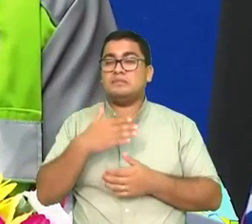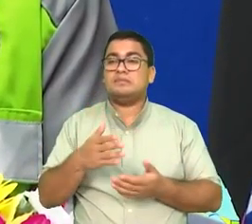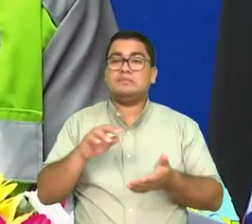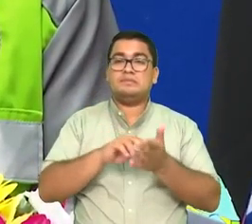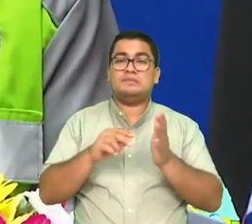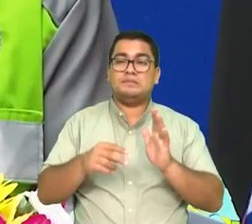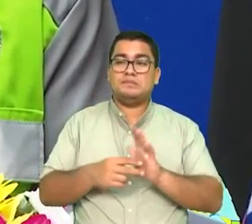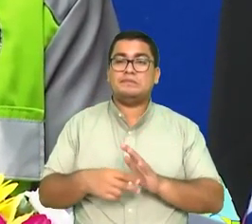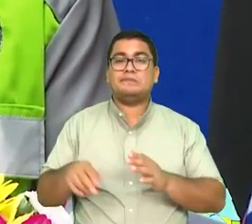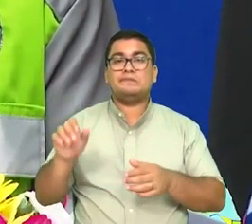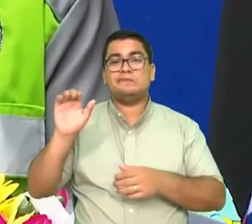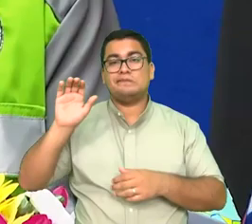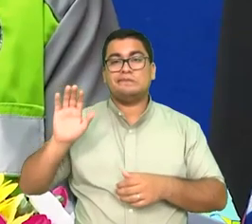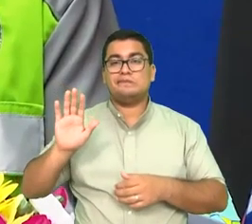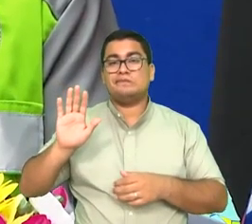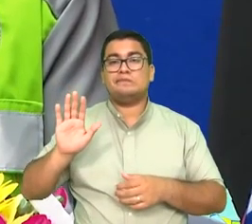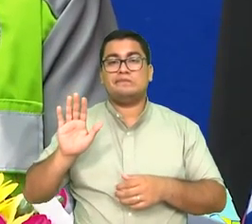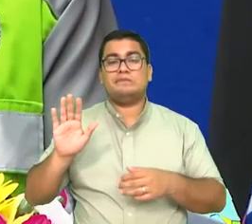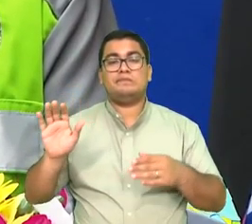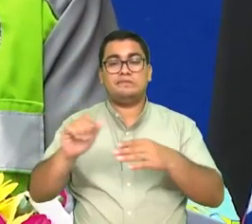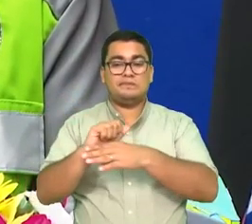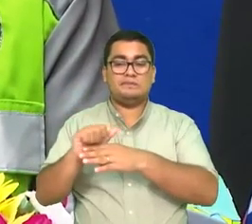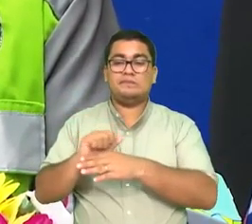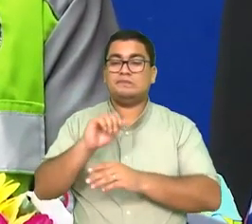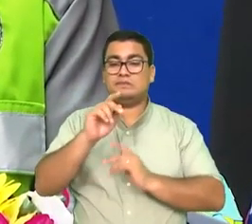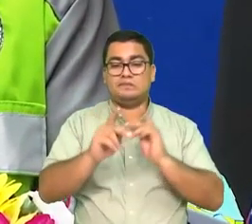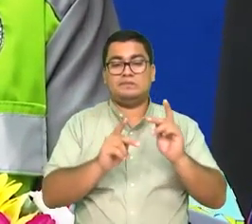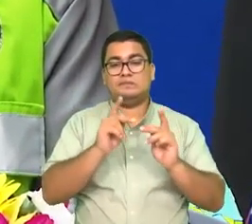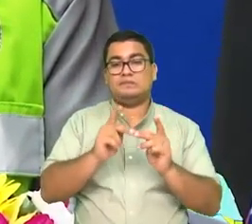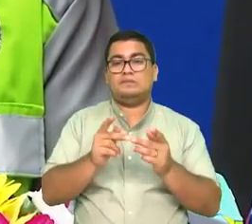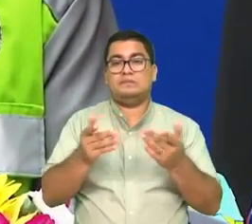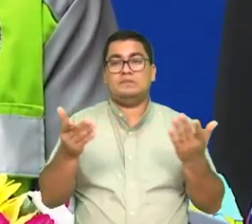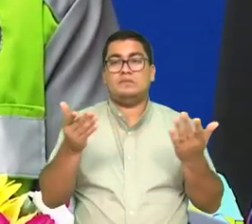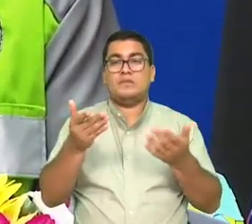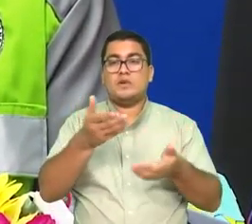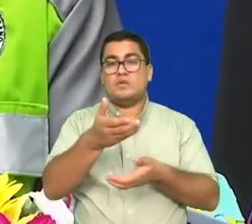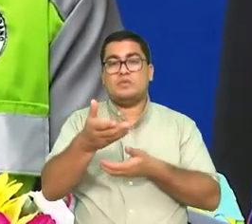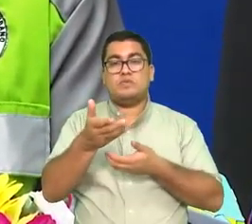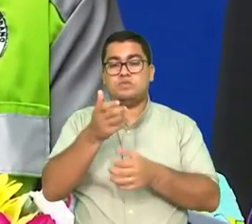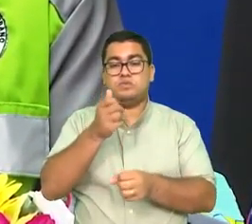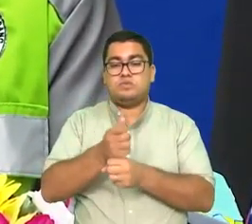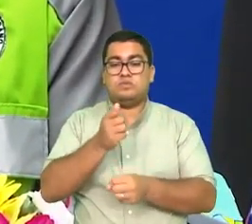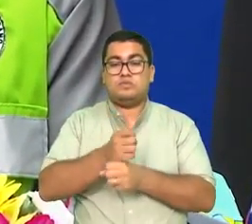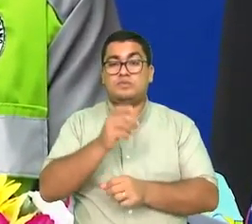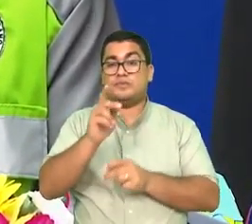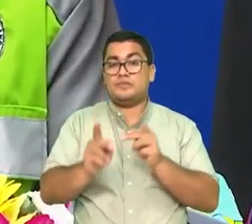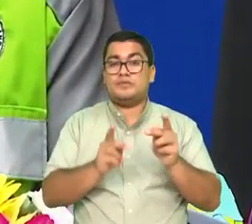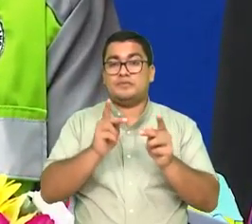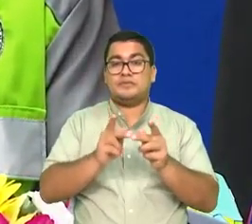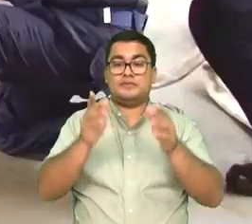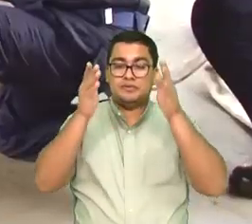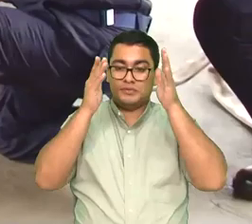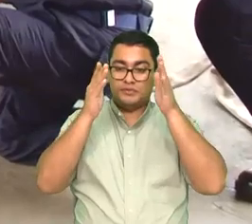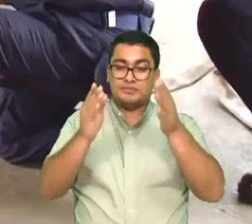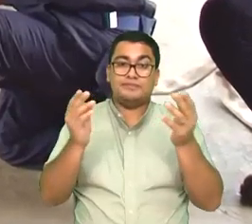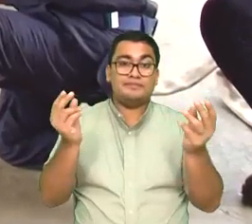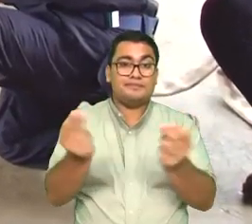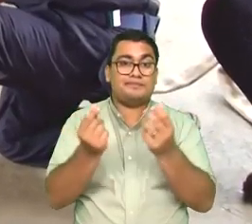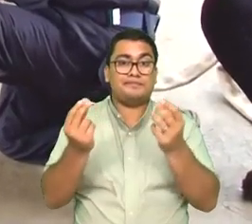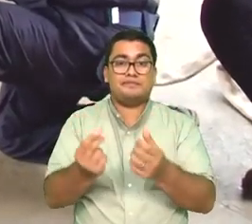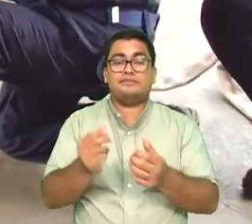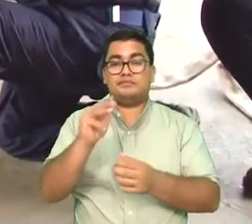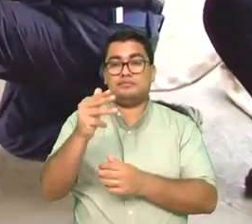estimula y compromete más en seguir perfeccionando nuestro sistema unificado de bomberos y atención a emergencias. En